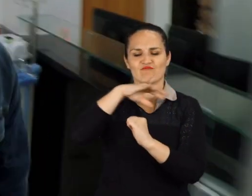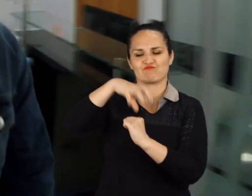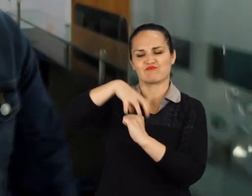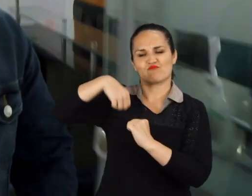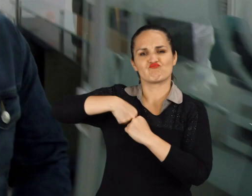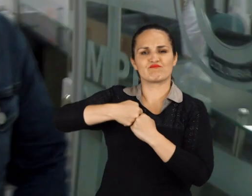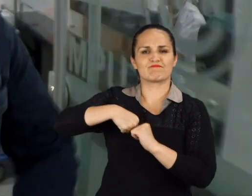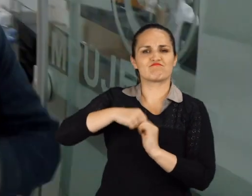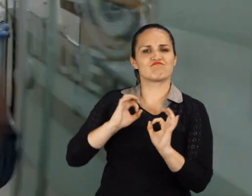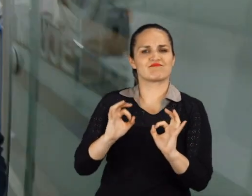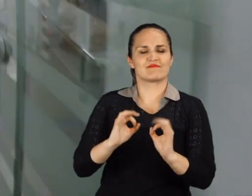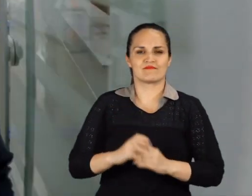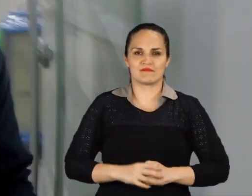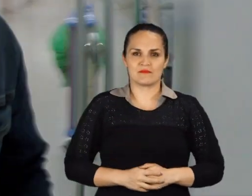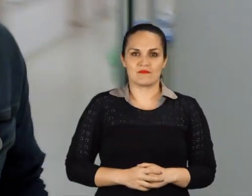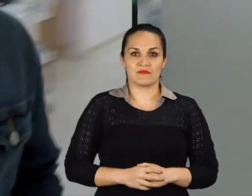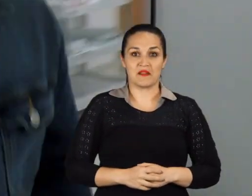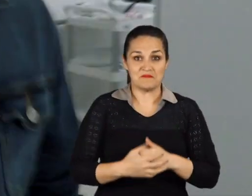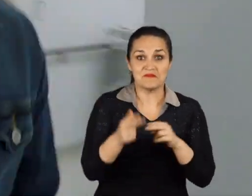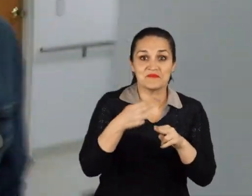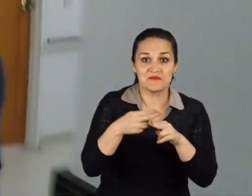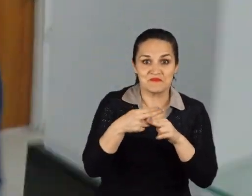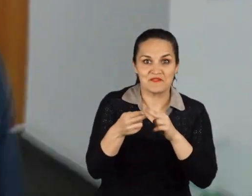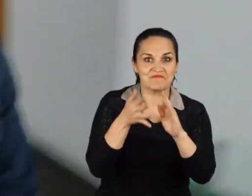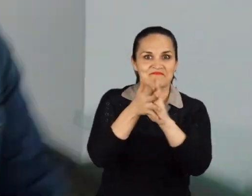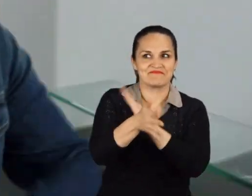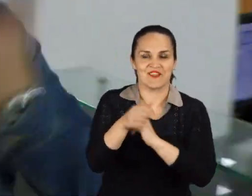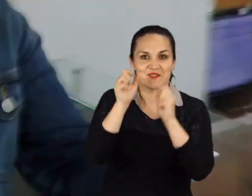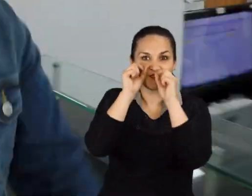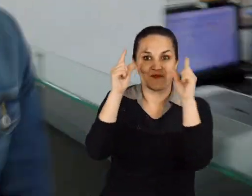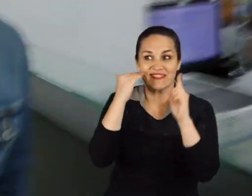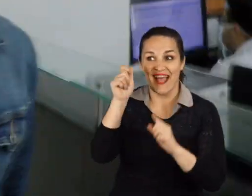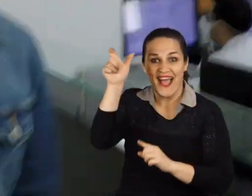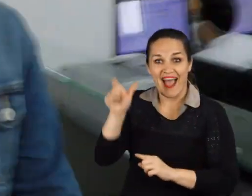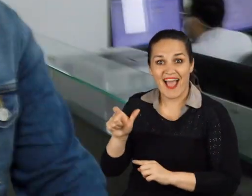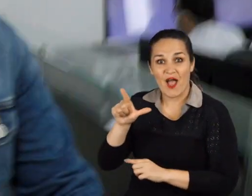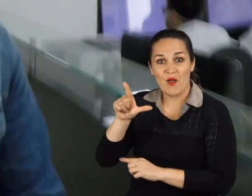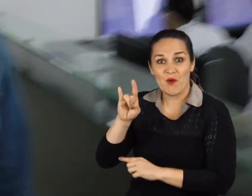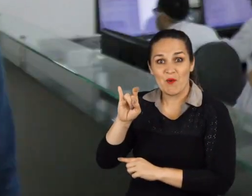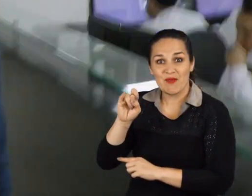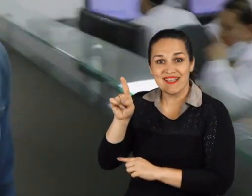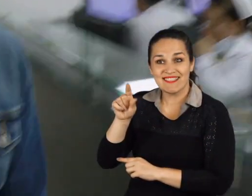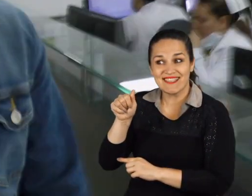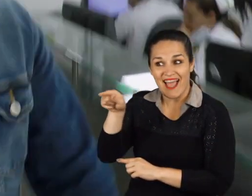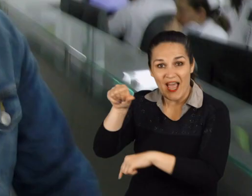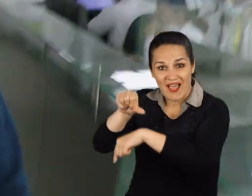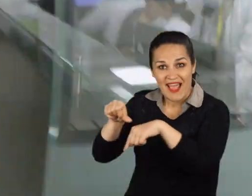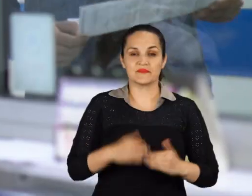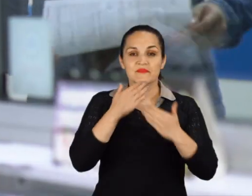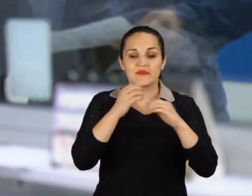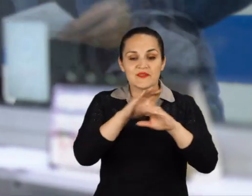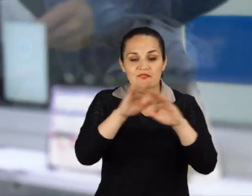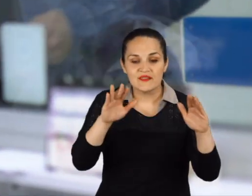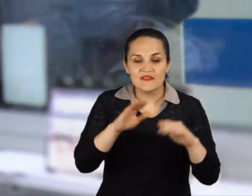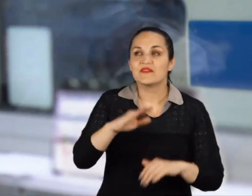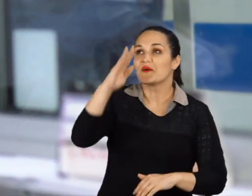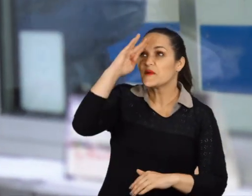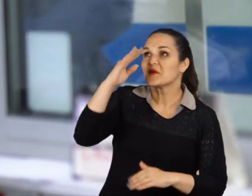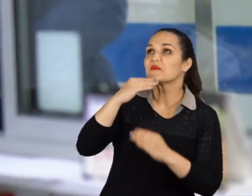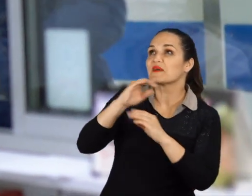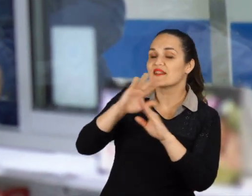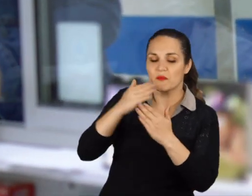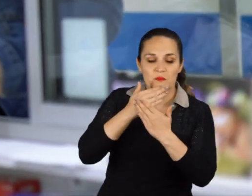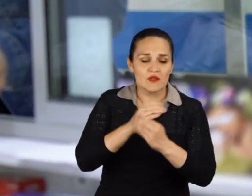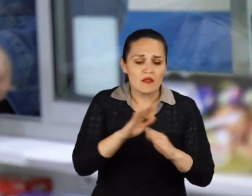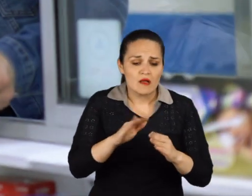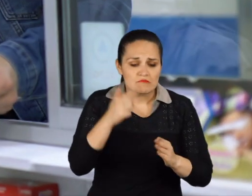Más adelante veremos la sorpresa que tenemos preparada para Luisa y el desenlace de su tratamiento. Buenos días.